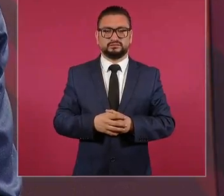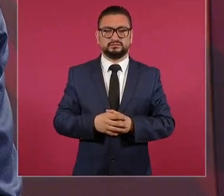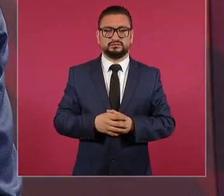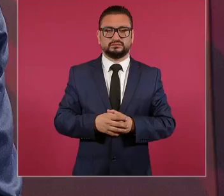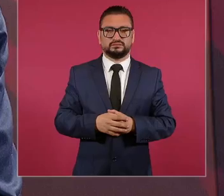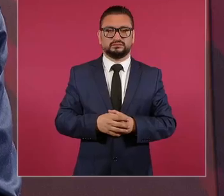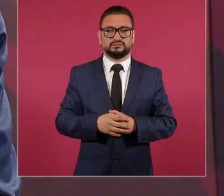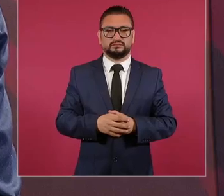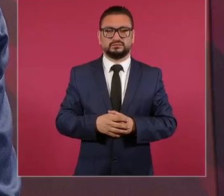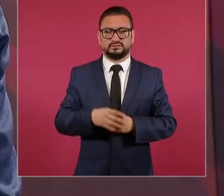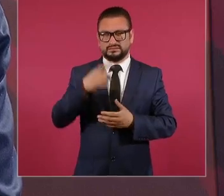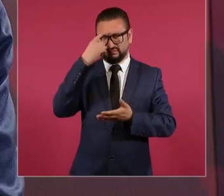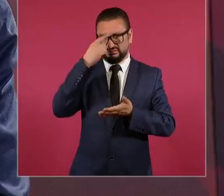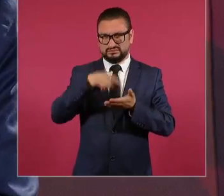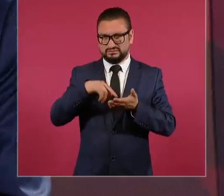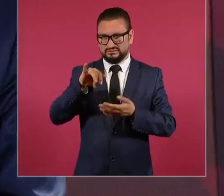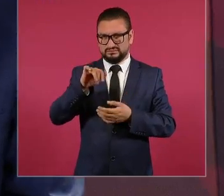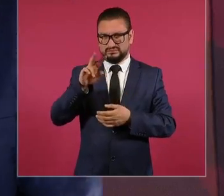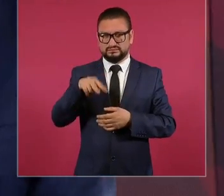sí verdad